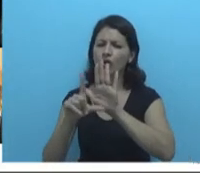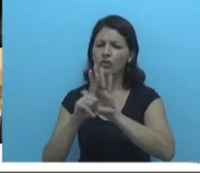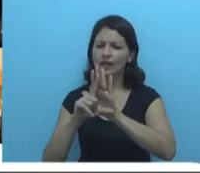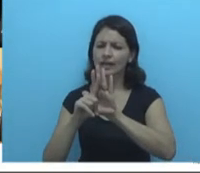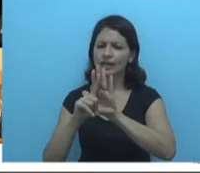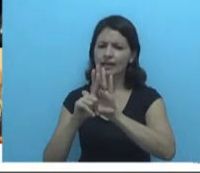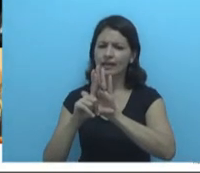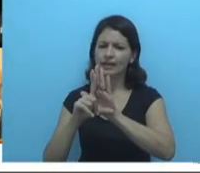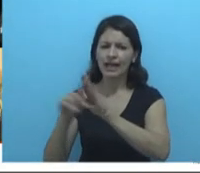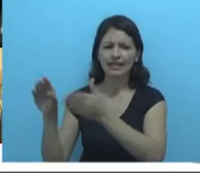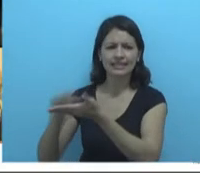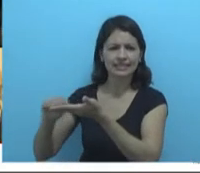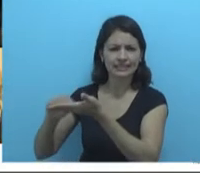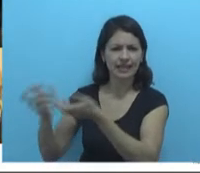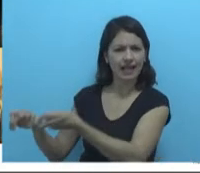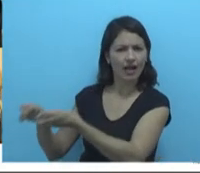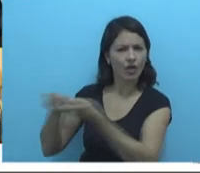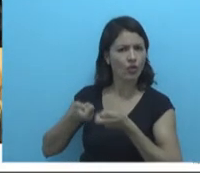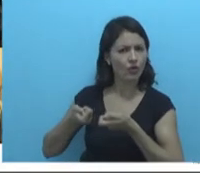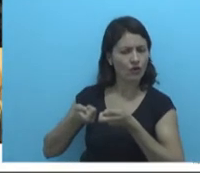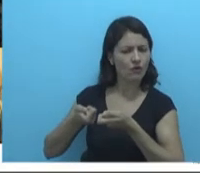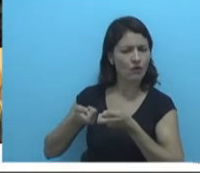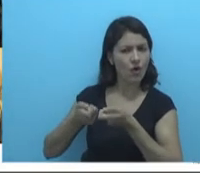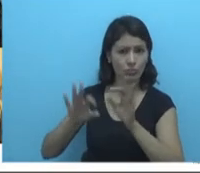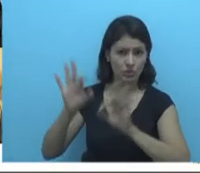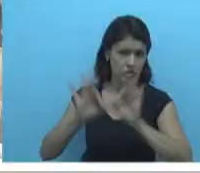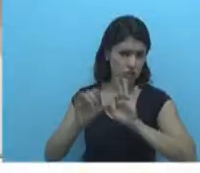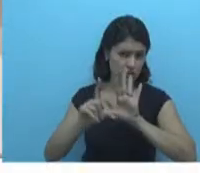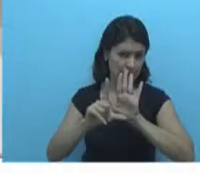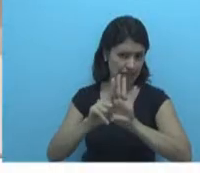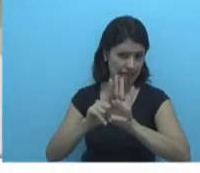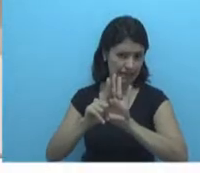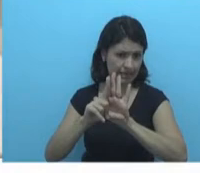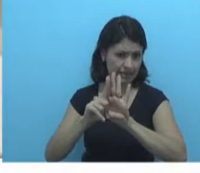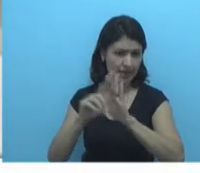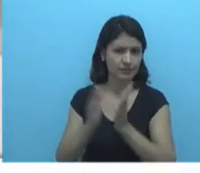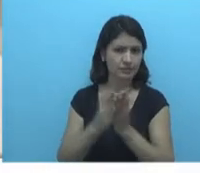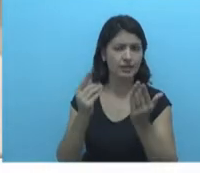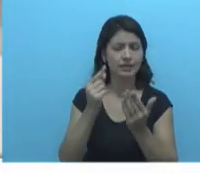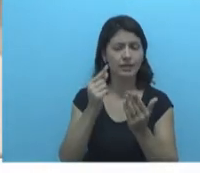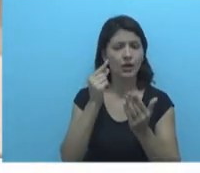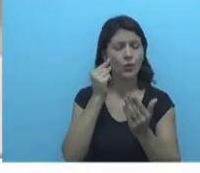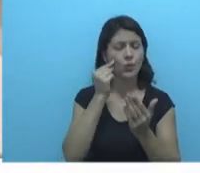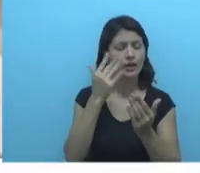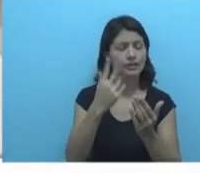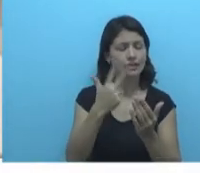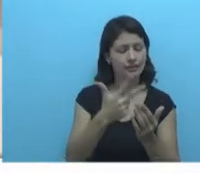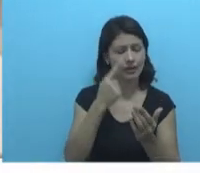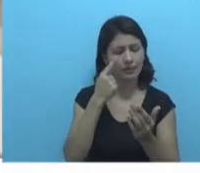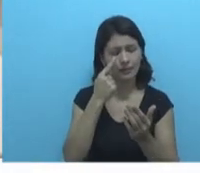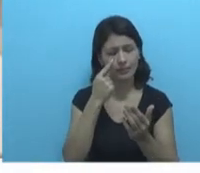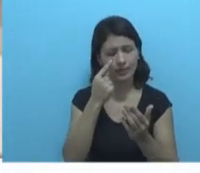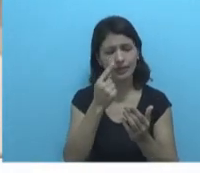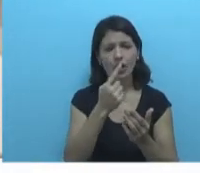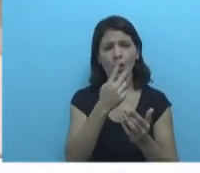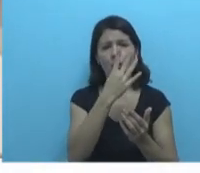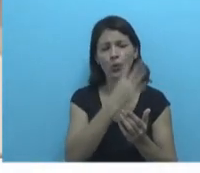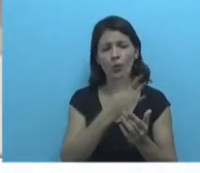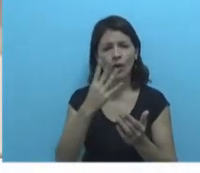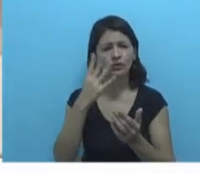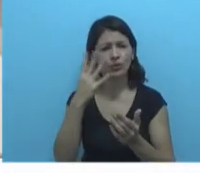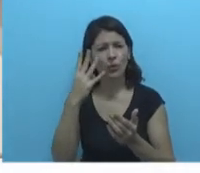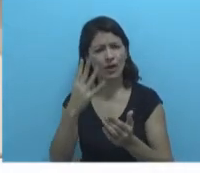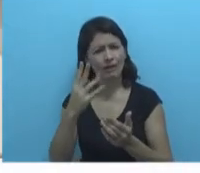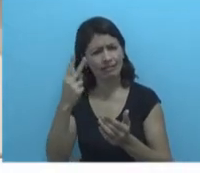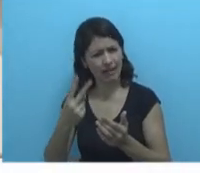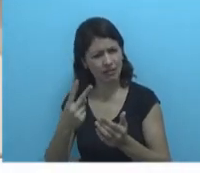revisión del Senado, que es el expediente 43432. ¿Ese se acordó